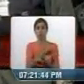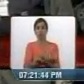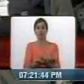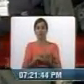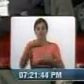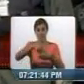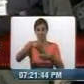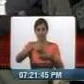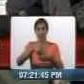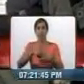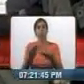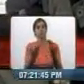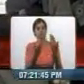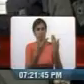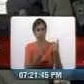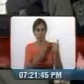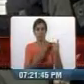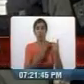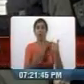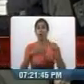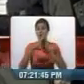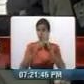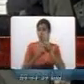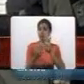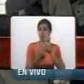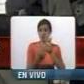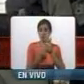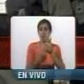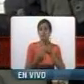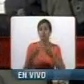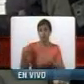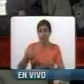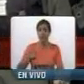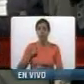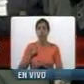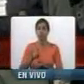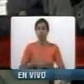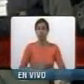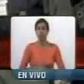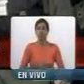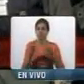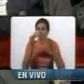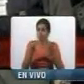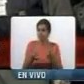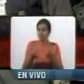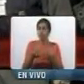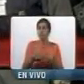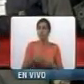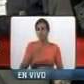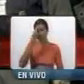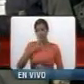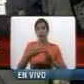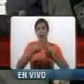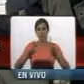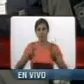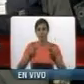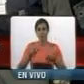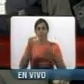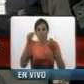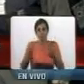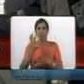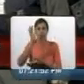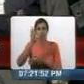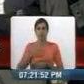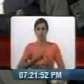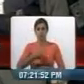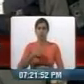la responsabilidad constitucional que tenemos de garantizar la paz y la estabilidad del país. Nosotros vamos a